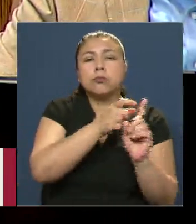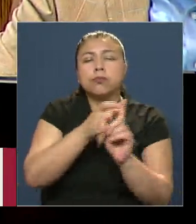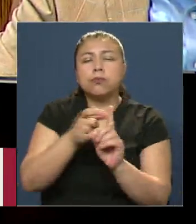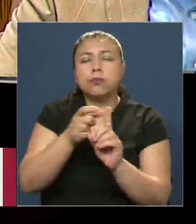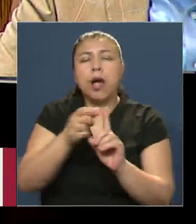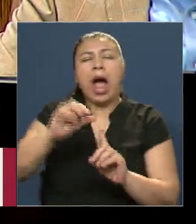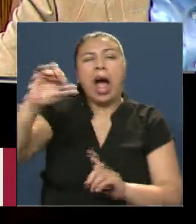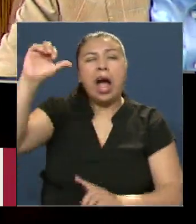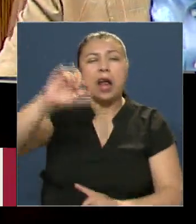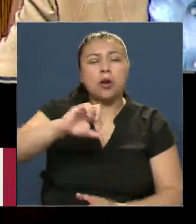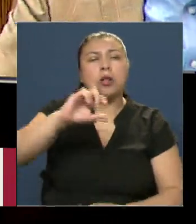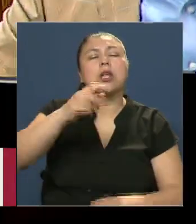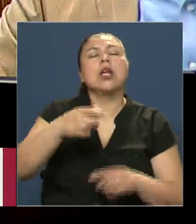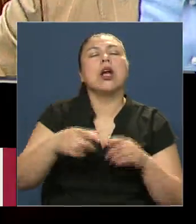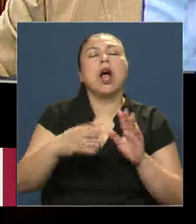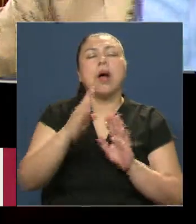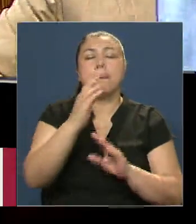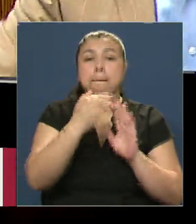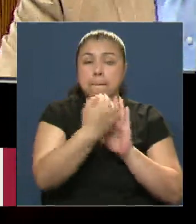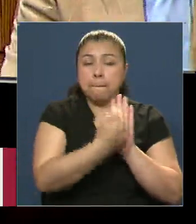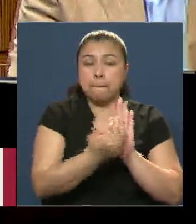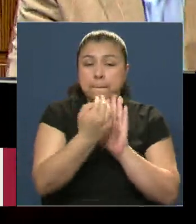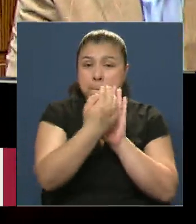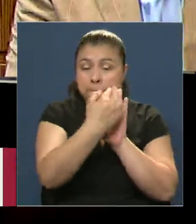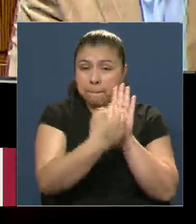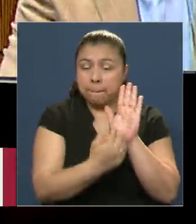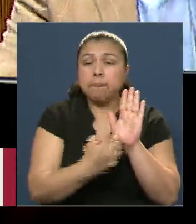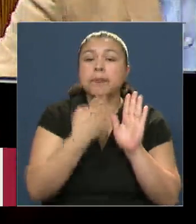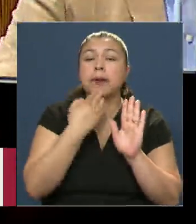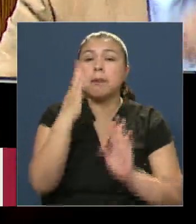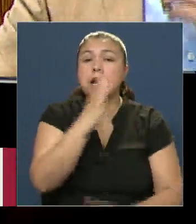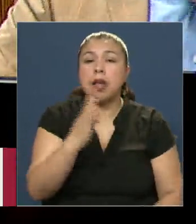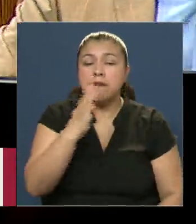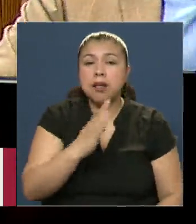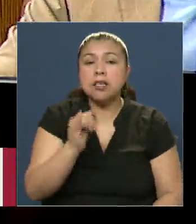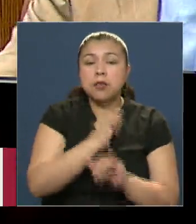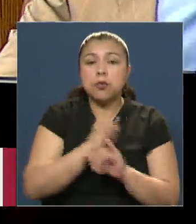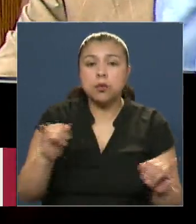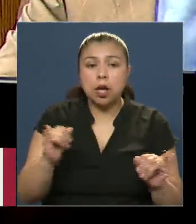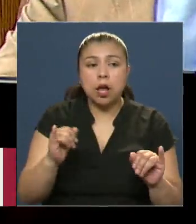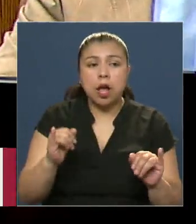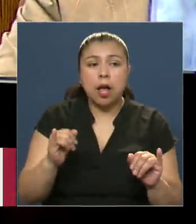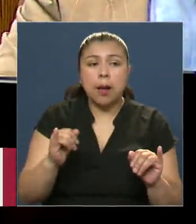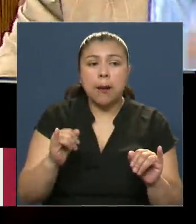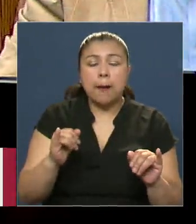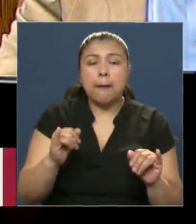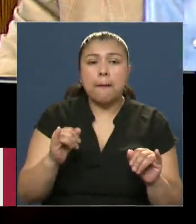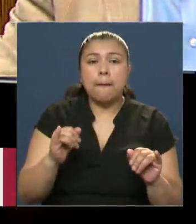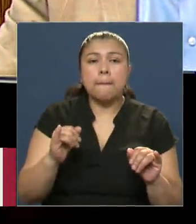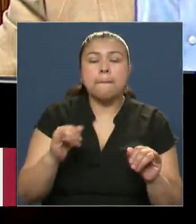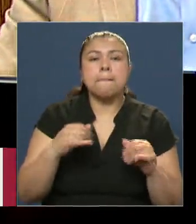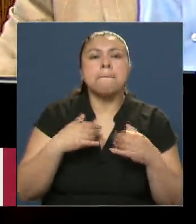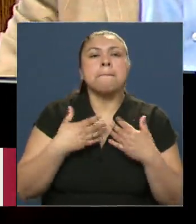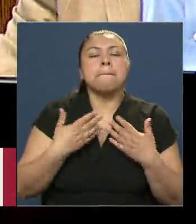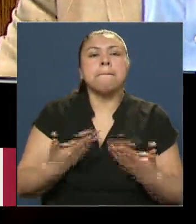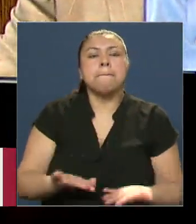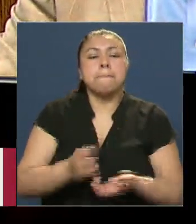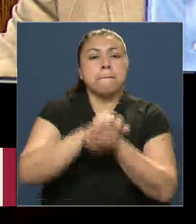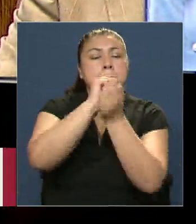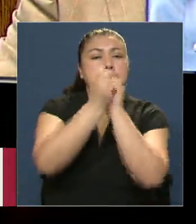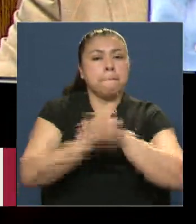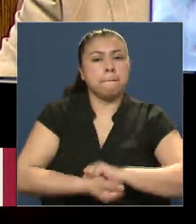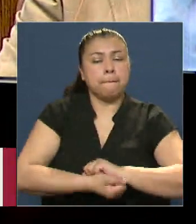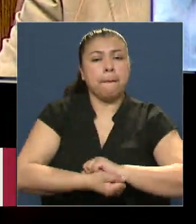Chile el acceso a las bases de datos de la entidad cuya aplicabilidad debe adaptarse a